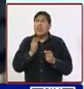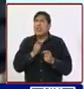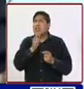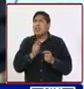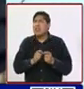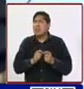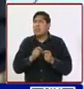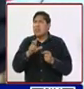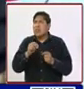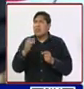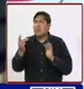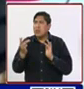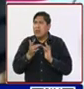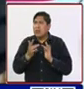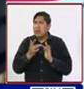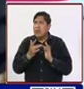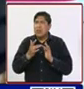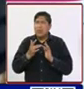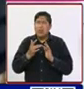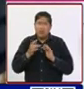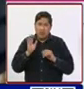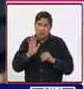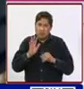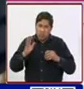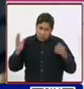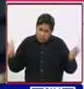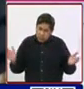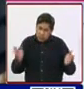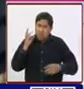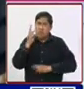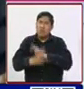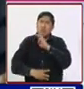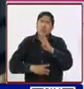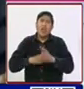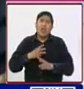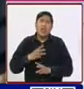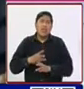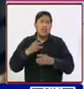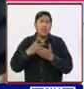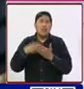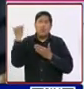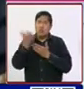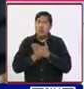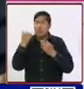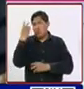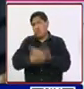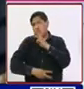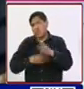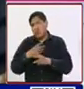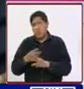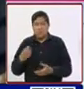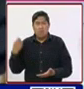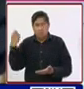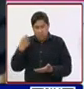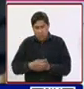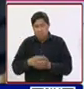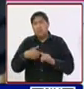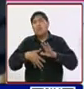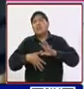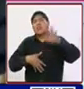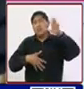Exactamente, me contactaron. Asteroid Search es una campaña mundial, es un proyecto mundial que está financiado por la